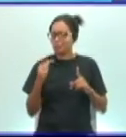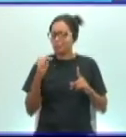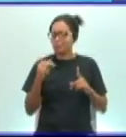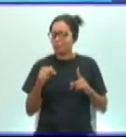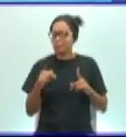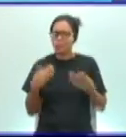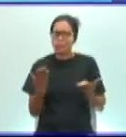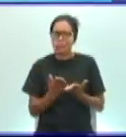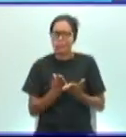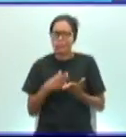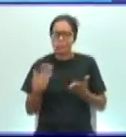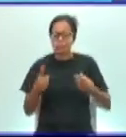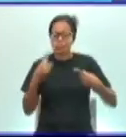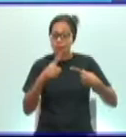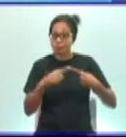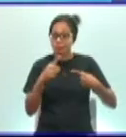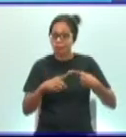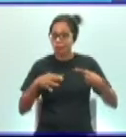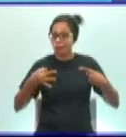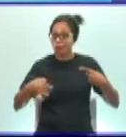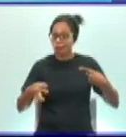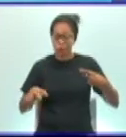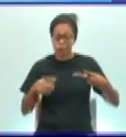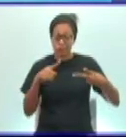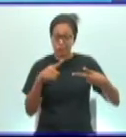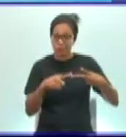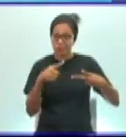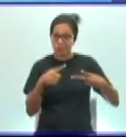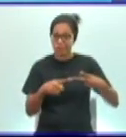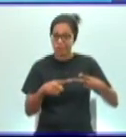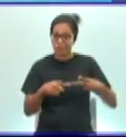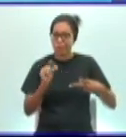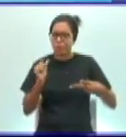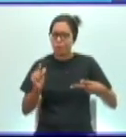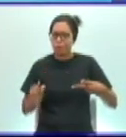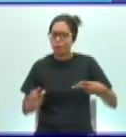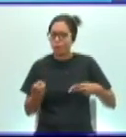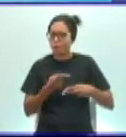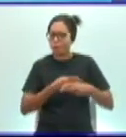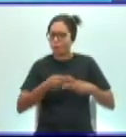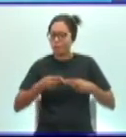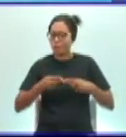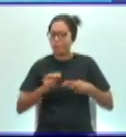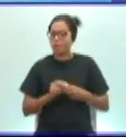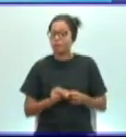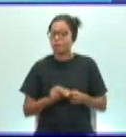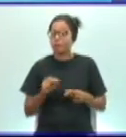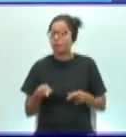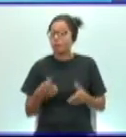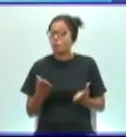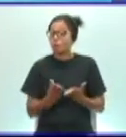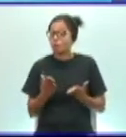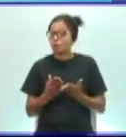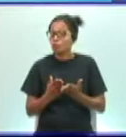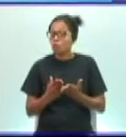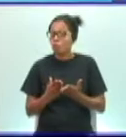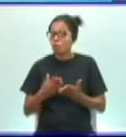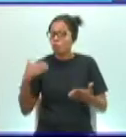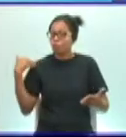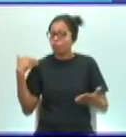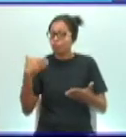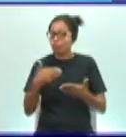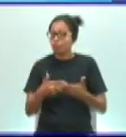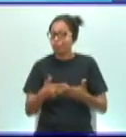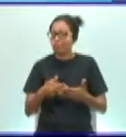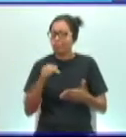documentos y personalidades históricas. Creo que es muy importante porque sí, hemos trabajado a lo largo del contenido estas dos líneas,